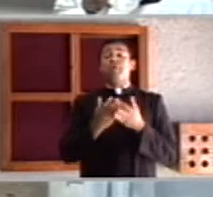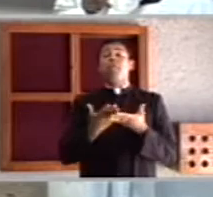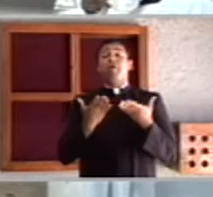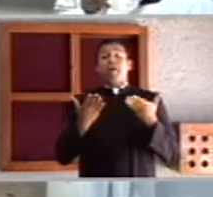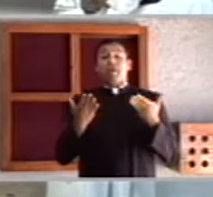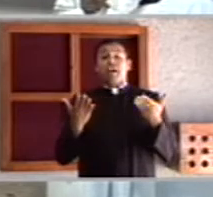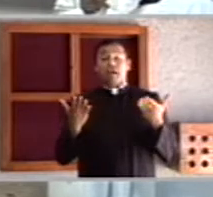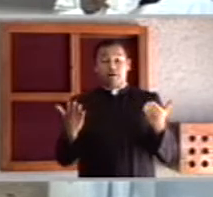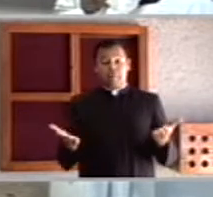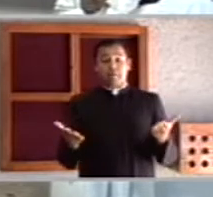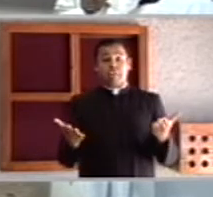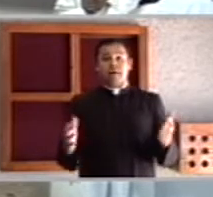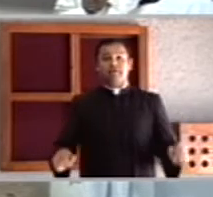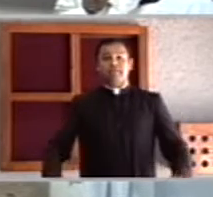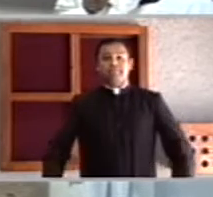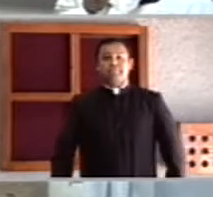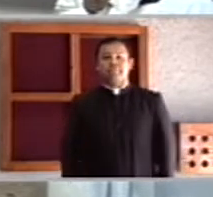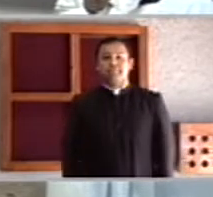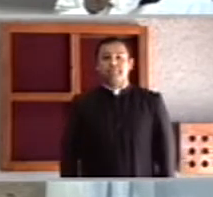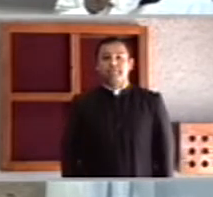auribus bestris,